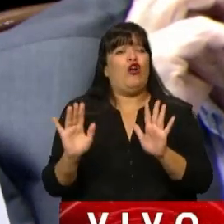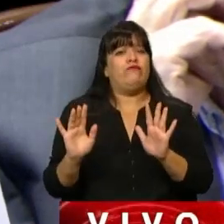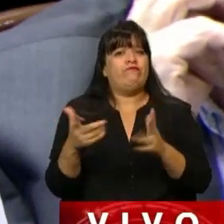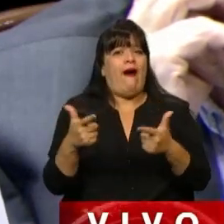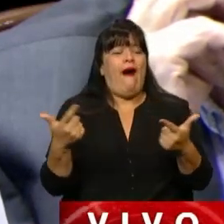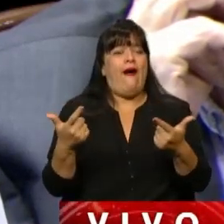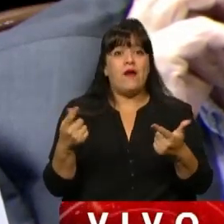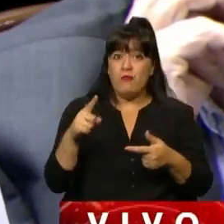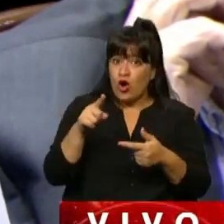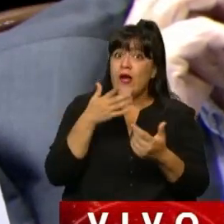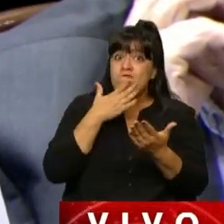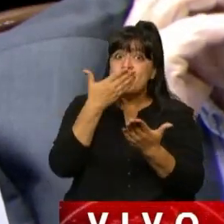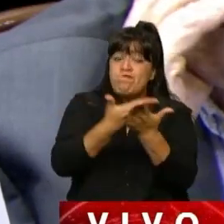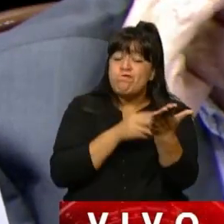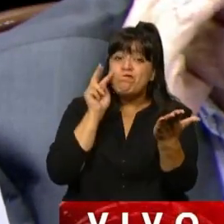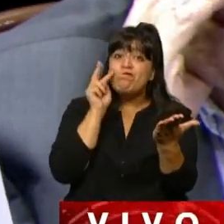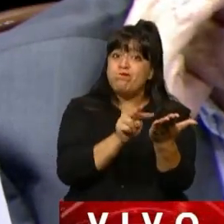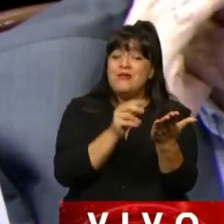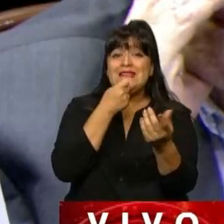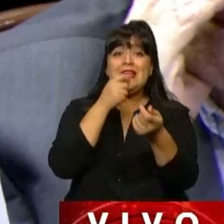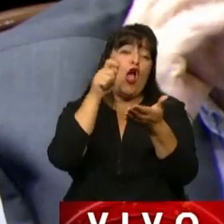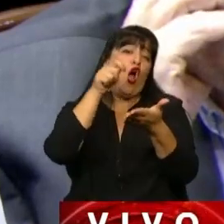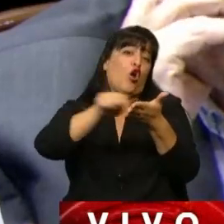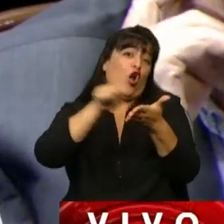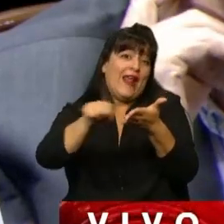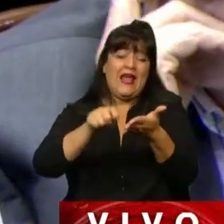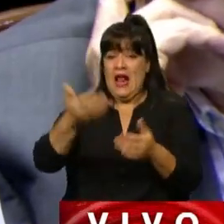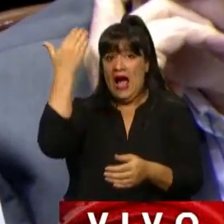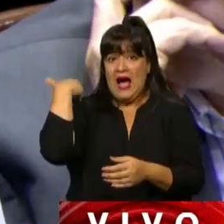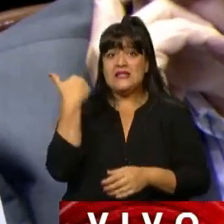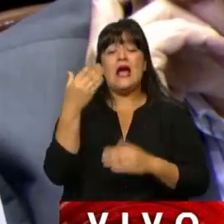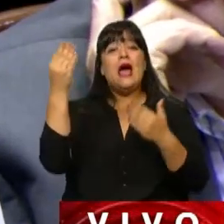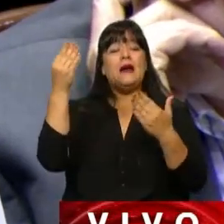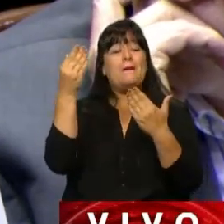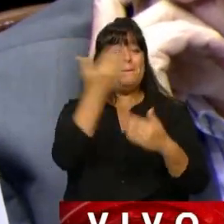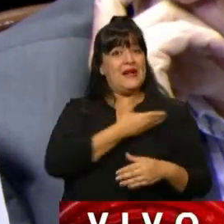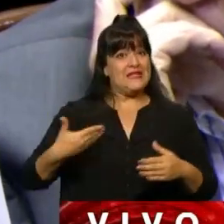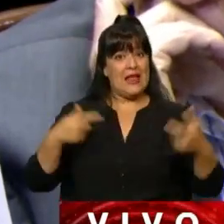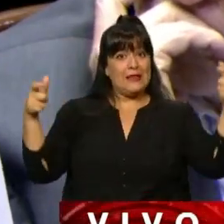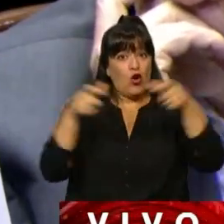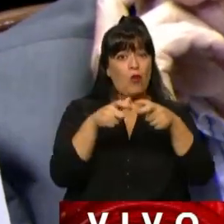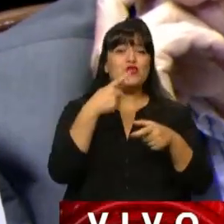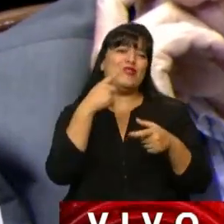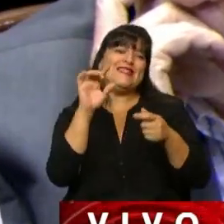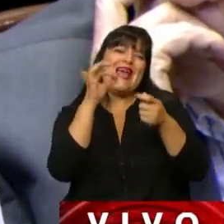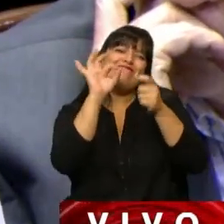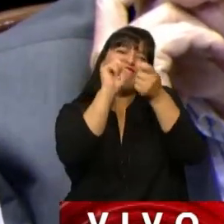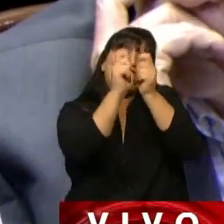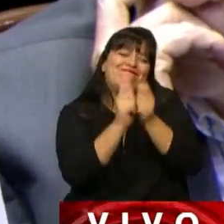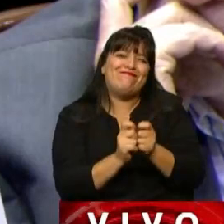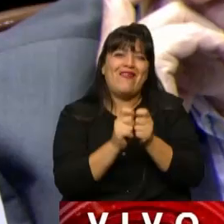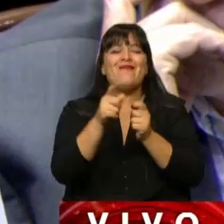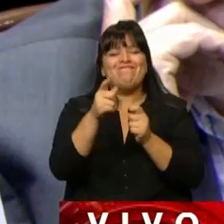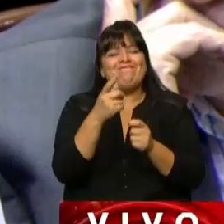los documentos en la mano. Y si había que corregir, ayer el presidente de la comisión dijo, hacemos estas correcciones, fe